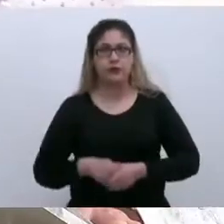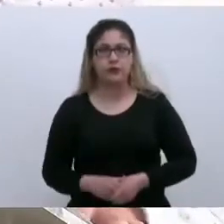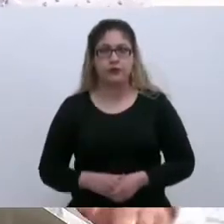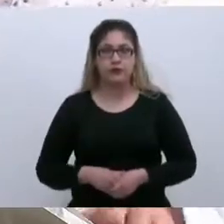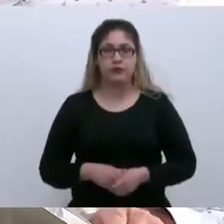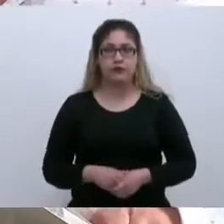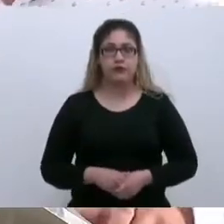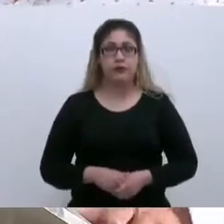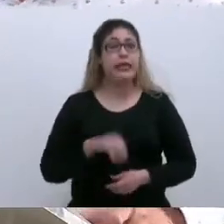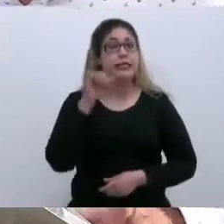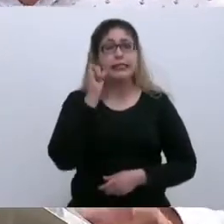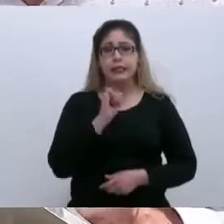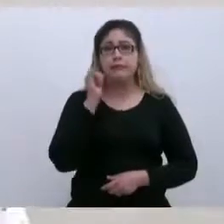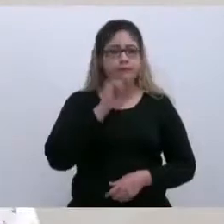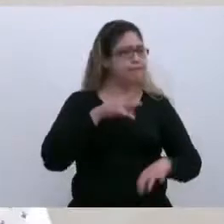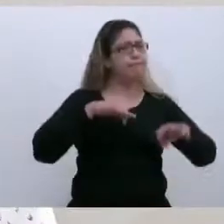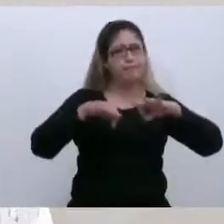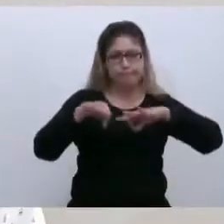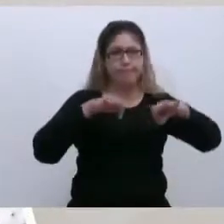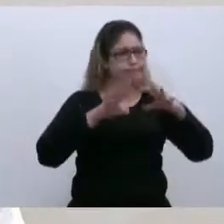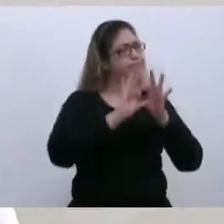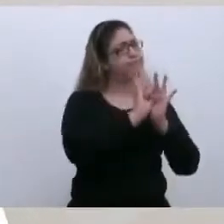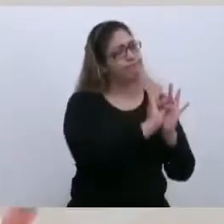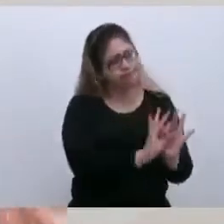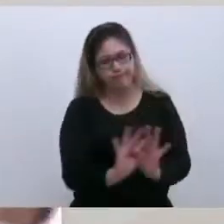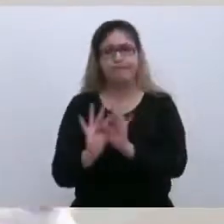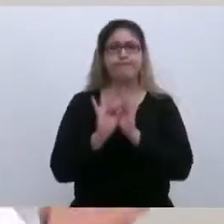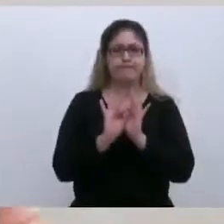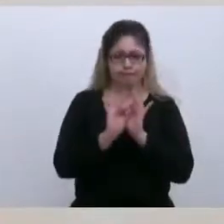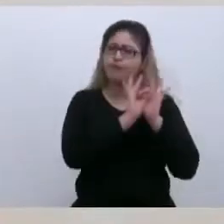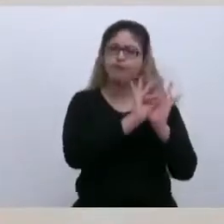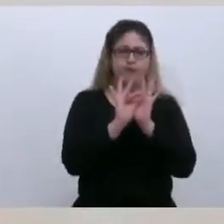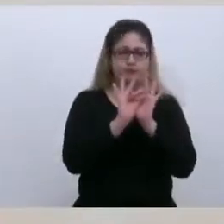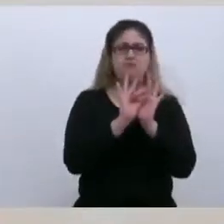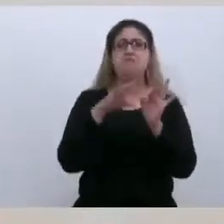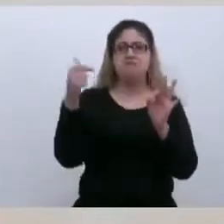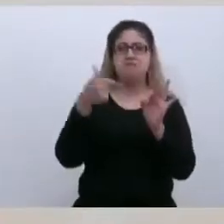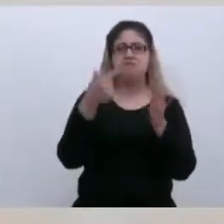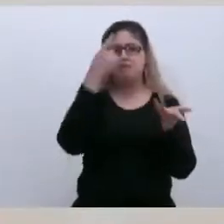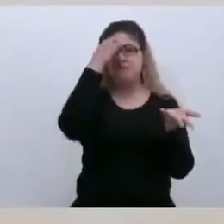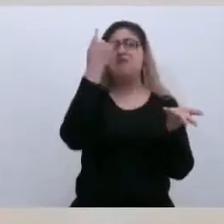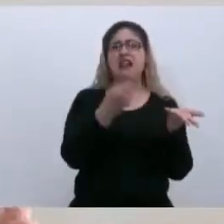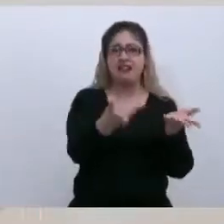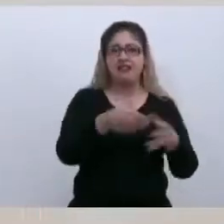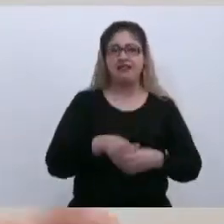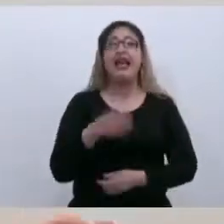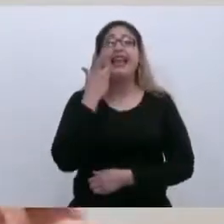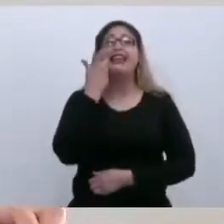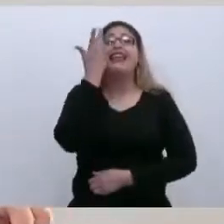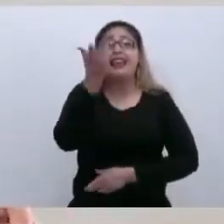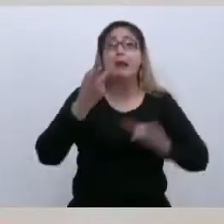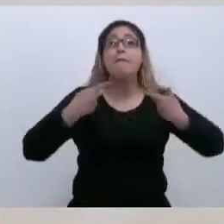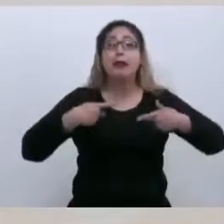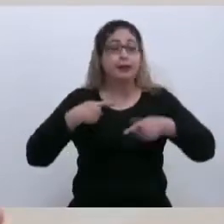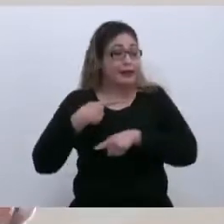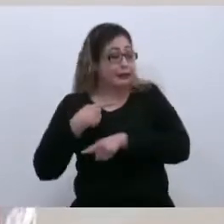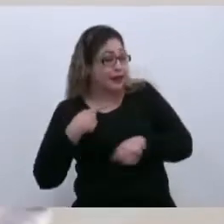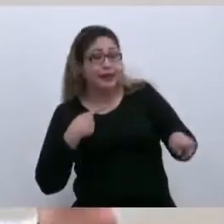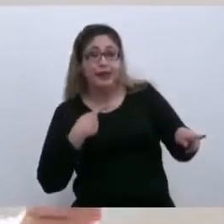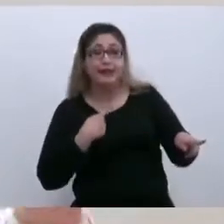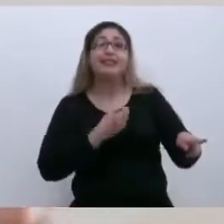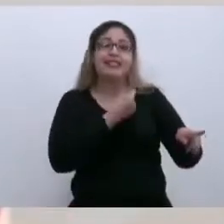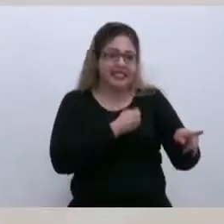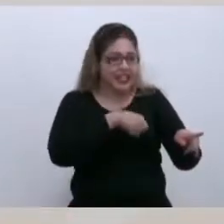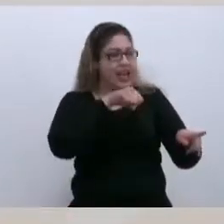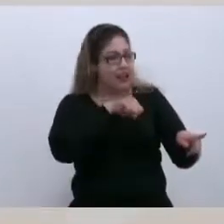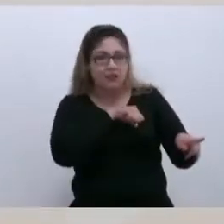región. Aquí trabajamos en equipo, ¿para qué? Para brindar mejor seguridad, y cuando hay más seguridad